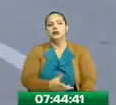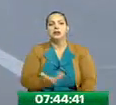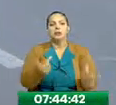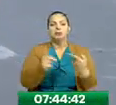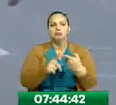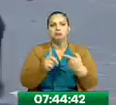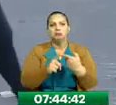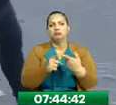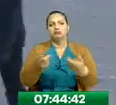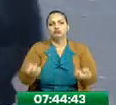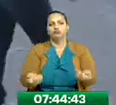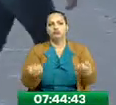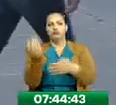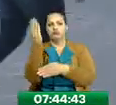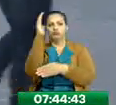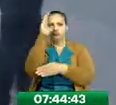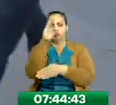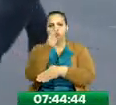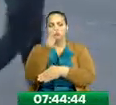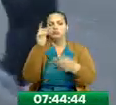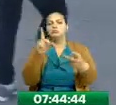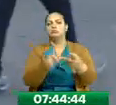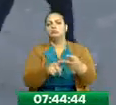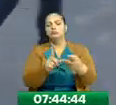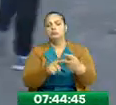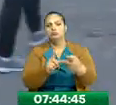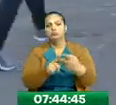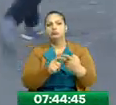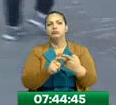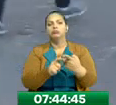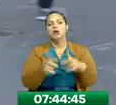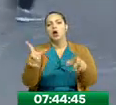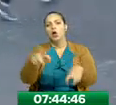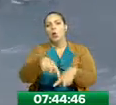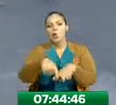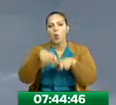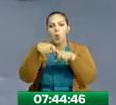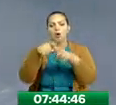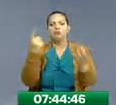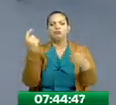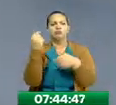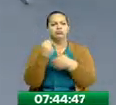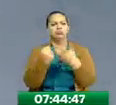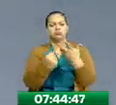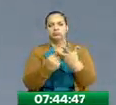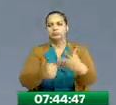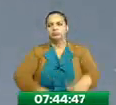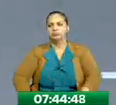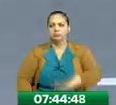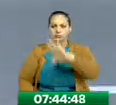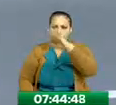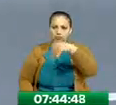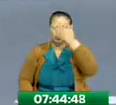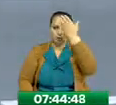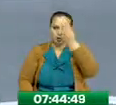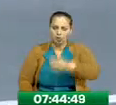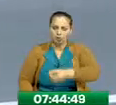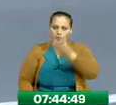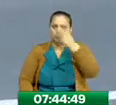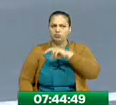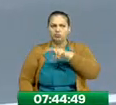el puente que fue, disculpen la expresión, cortado. Muy buenos días, buenos días. ¿Qué les parece esta